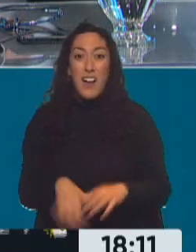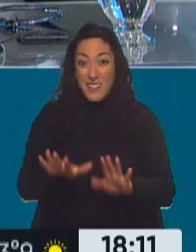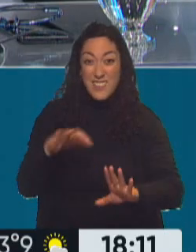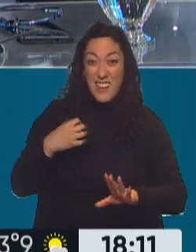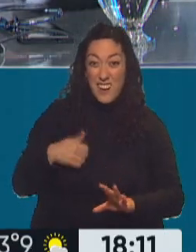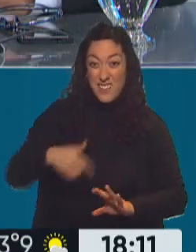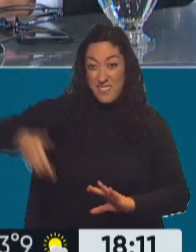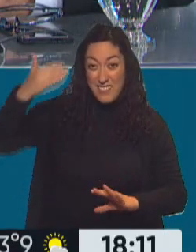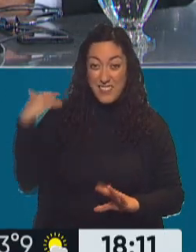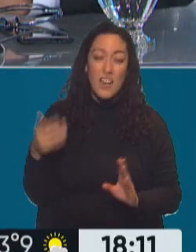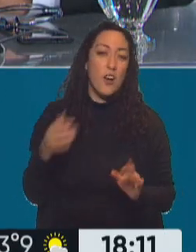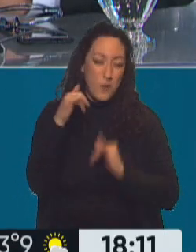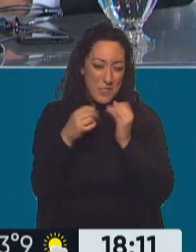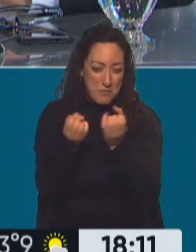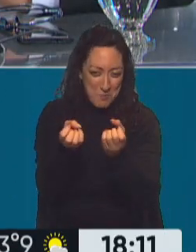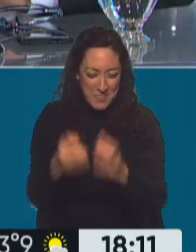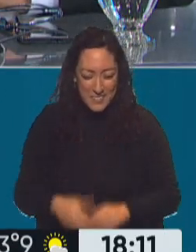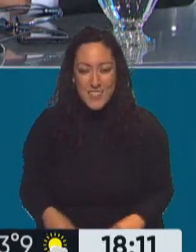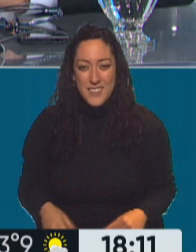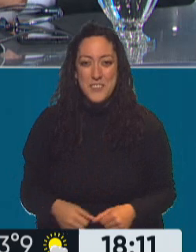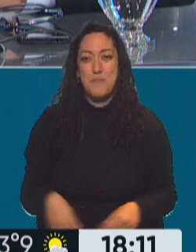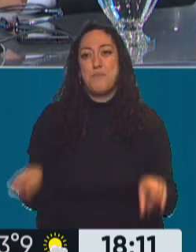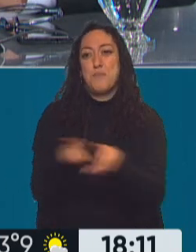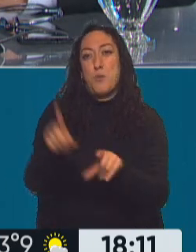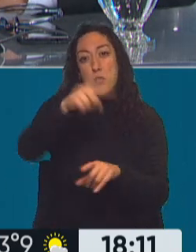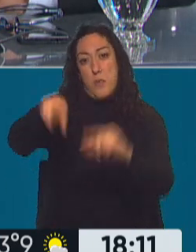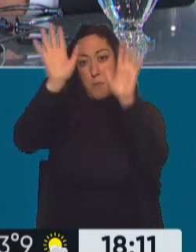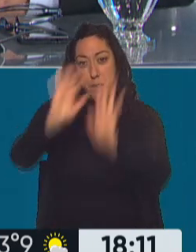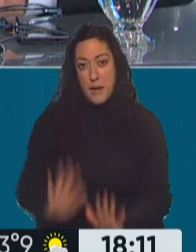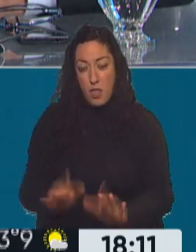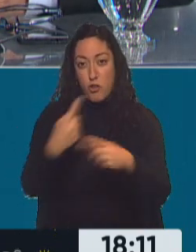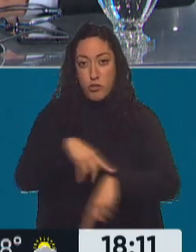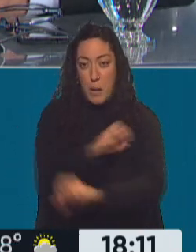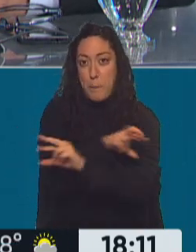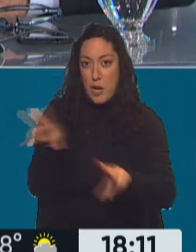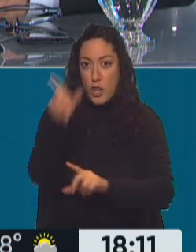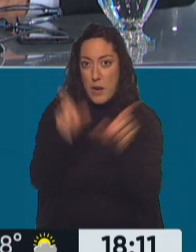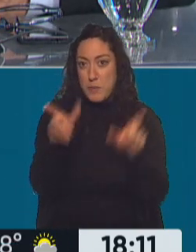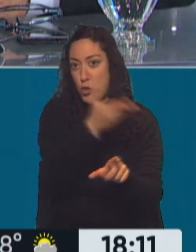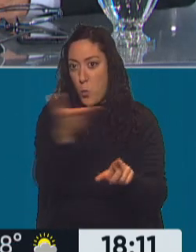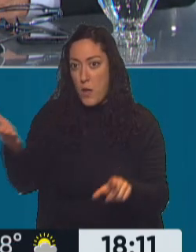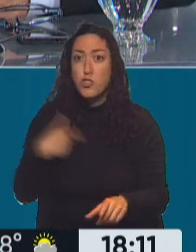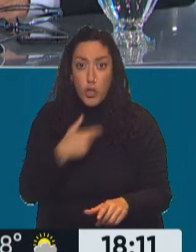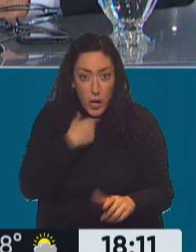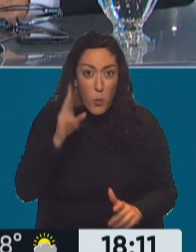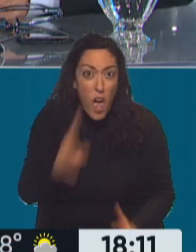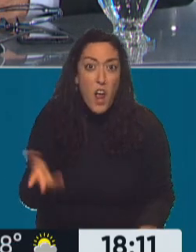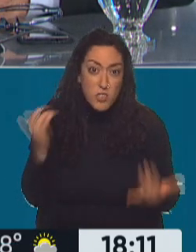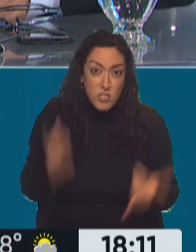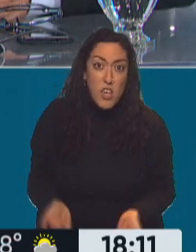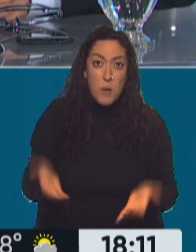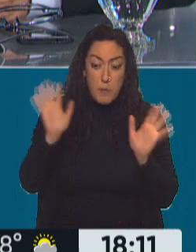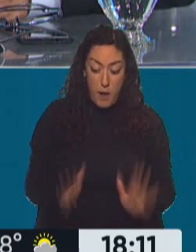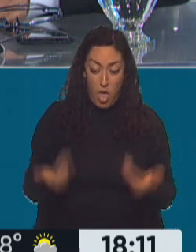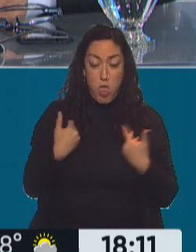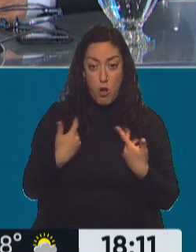Argentina, lo decís bien, Horacio. Y esto de prepárense para ver las peores miserias. Yo estoy preparado porque las quiero ver. Esas no, peores no miserias.